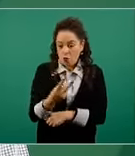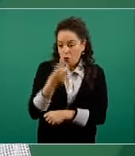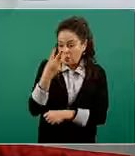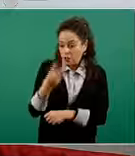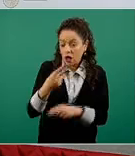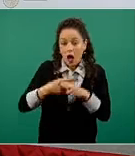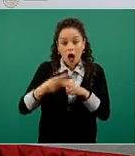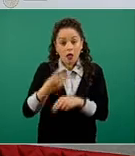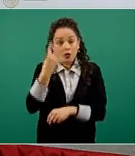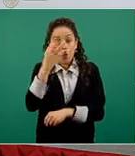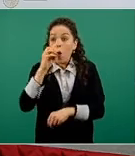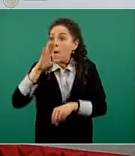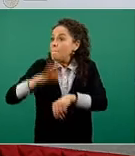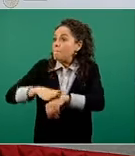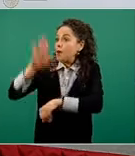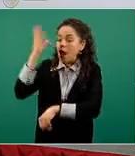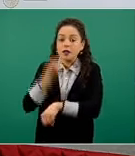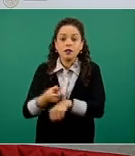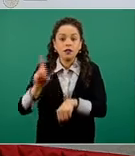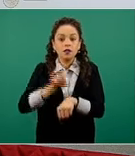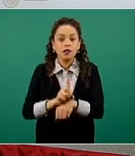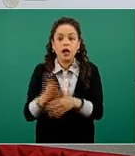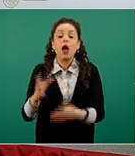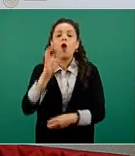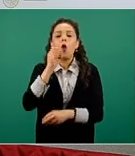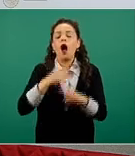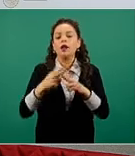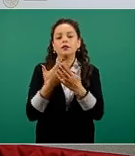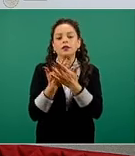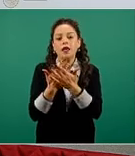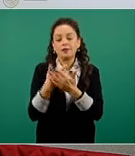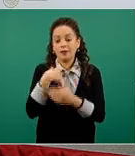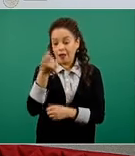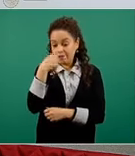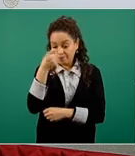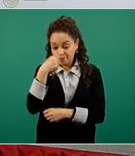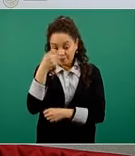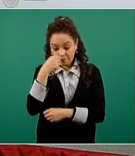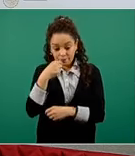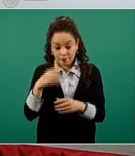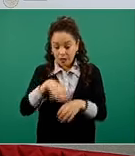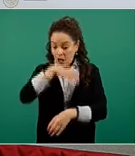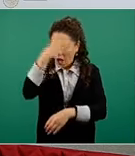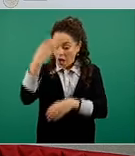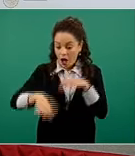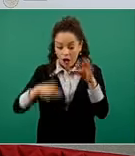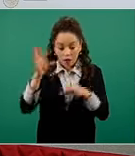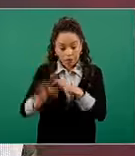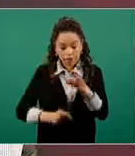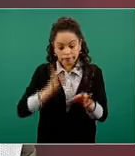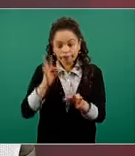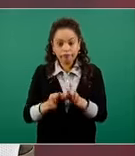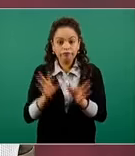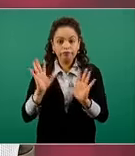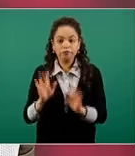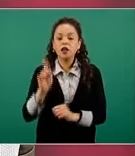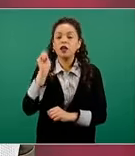días, esperando inclusive terminarme la dotación completa de tabletas, grajeas o cápsulas de lo que me